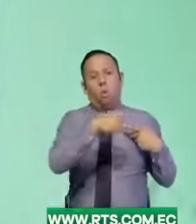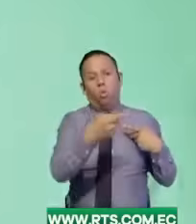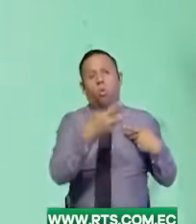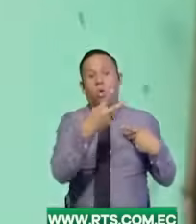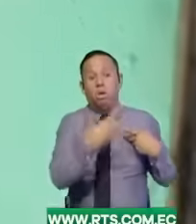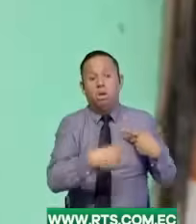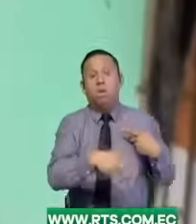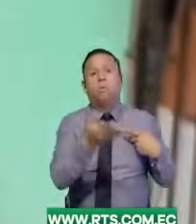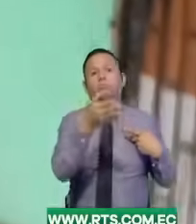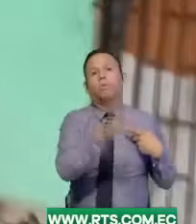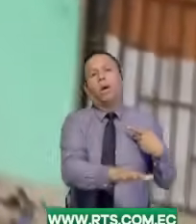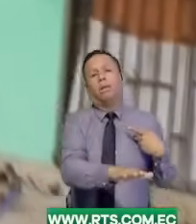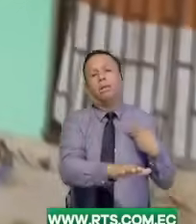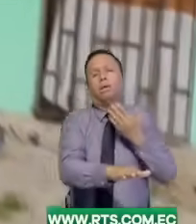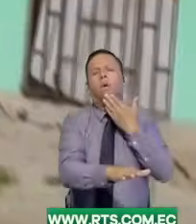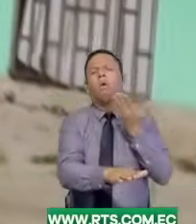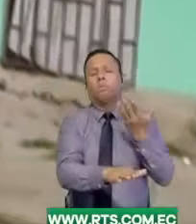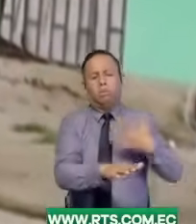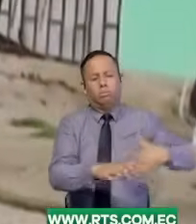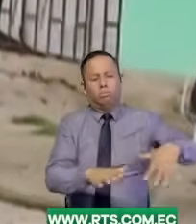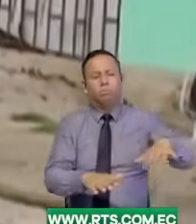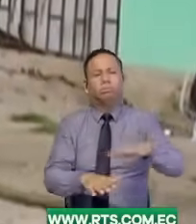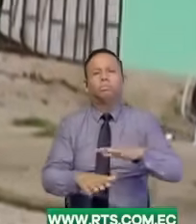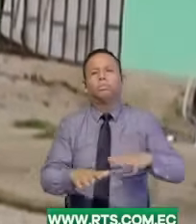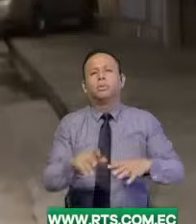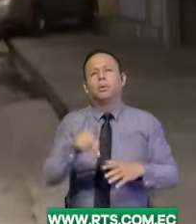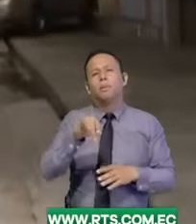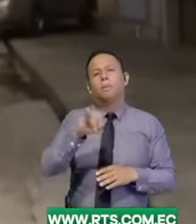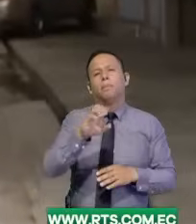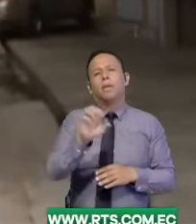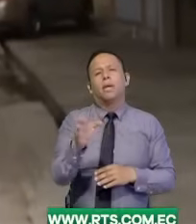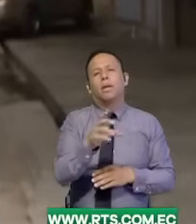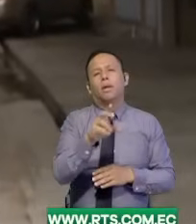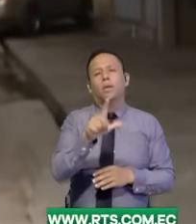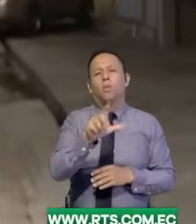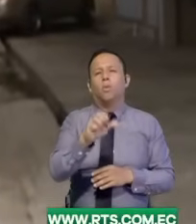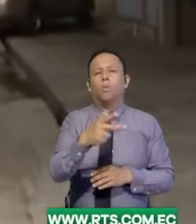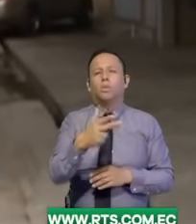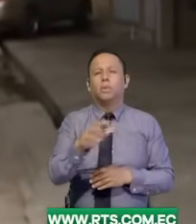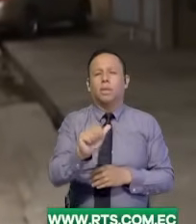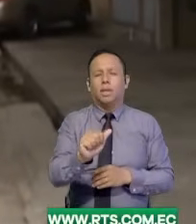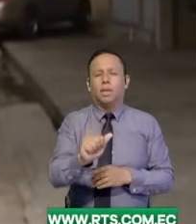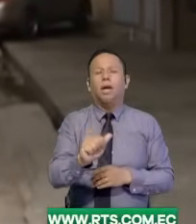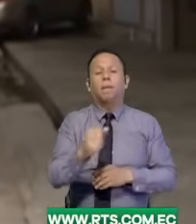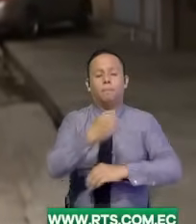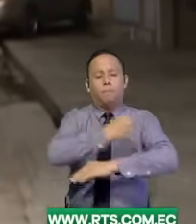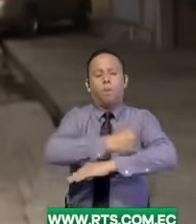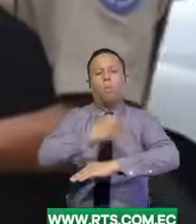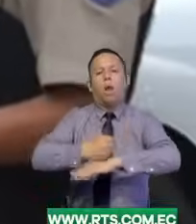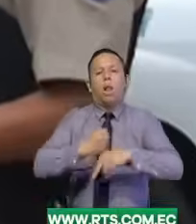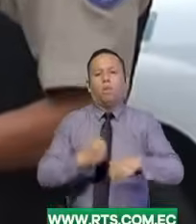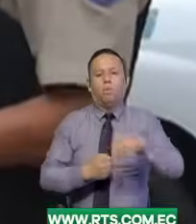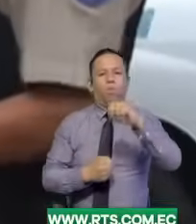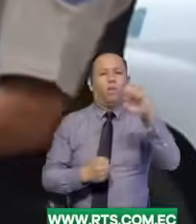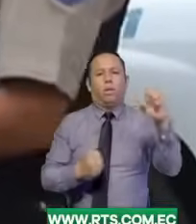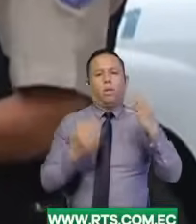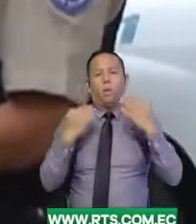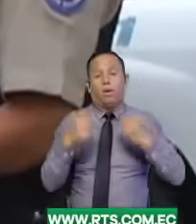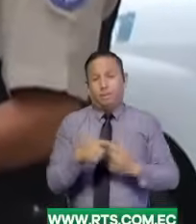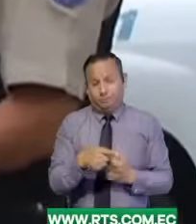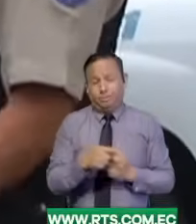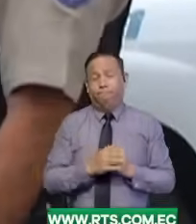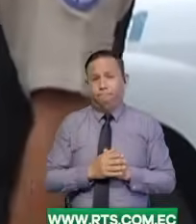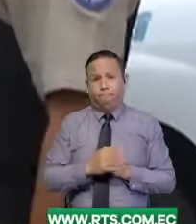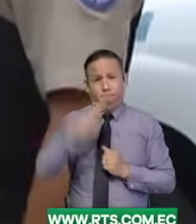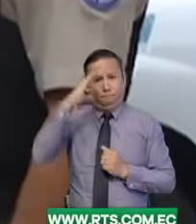y su hijo en la cooperativa Pie de Lucha, en Pascuales, noroeste de Guayaquil. Según